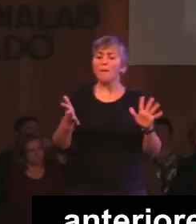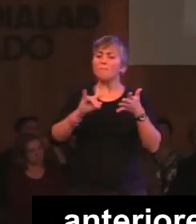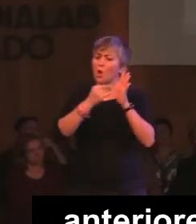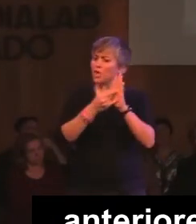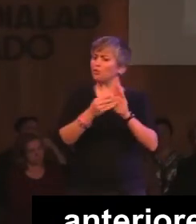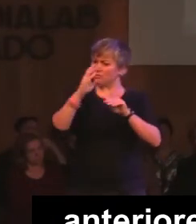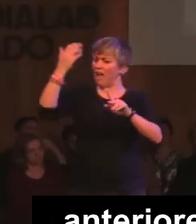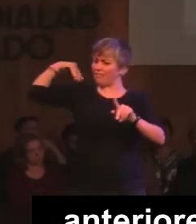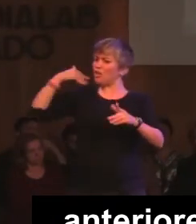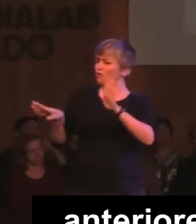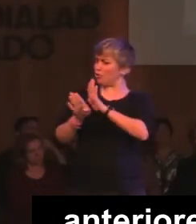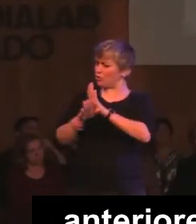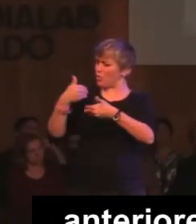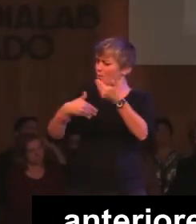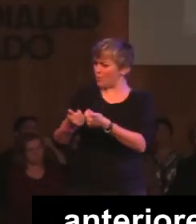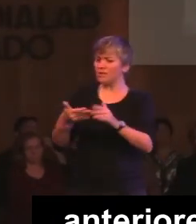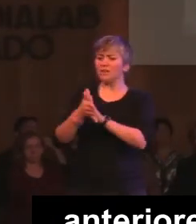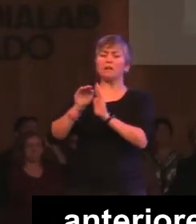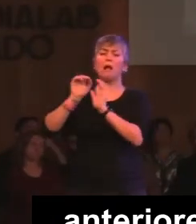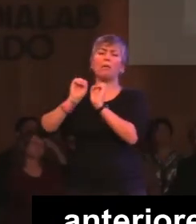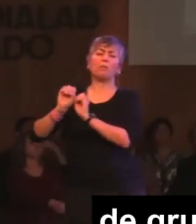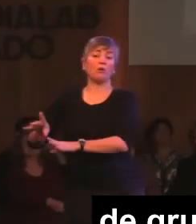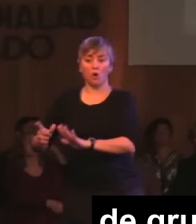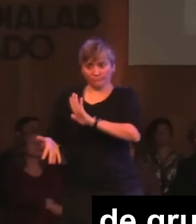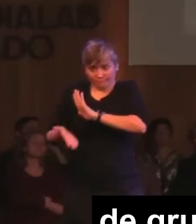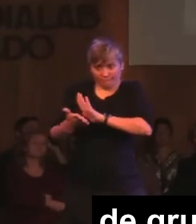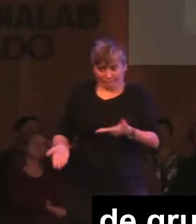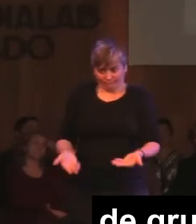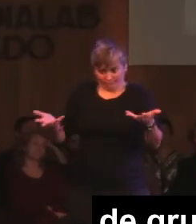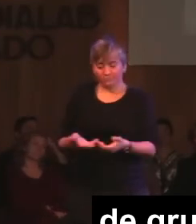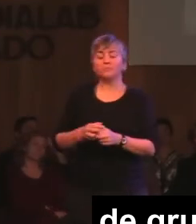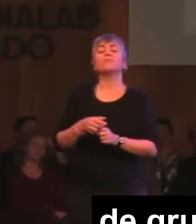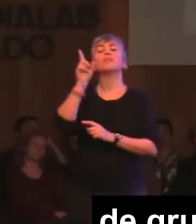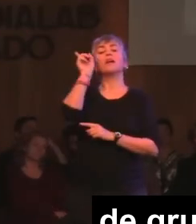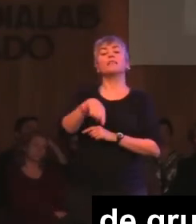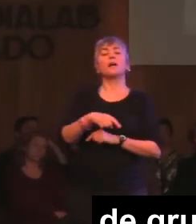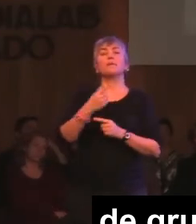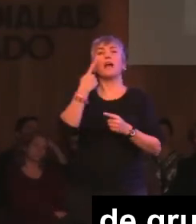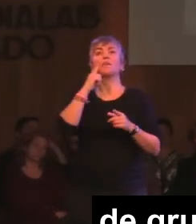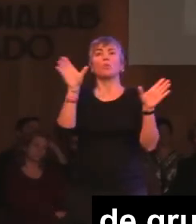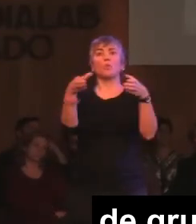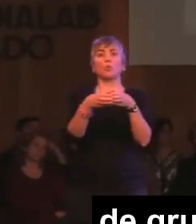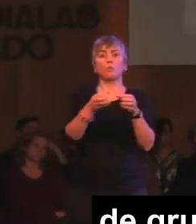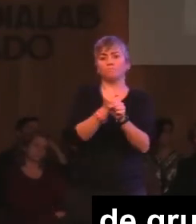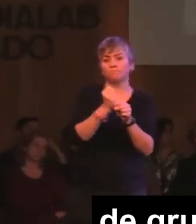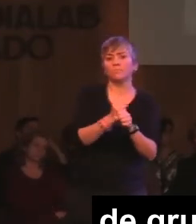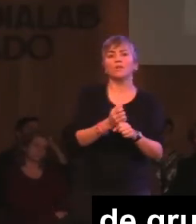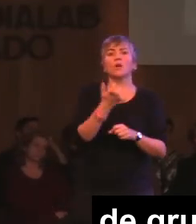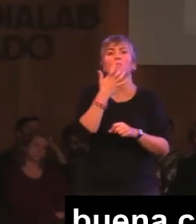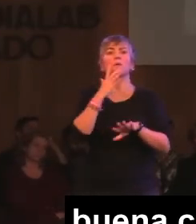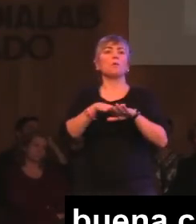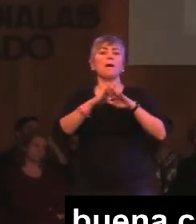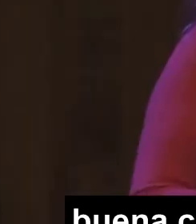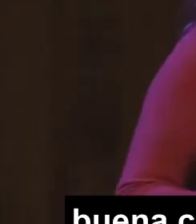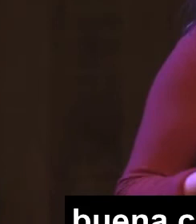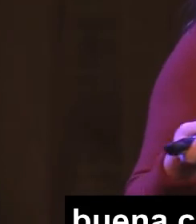anteriores y que no se quedasen en el olvido. También tenían muchos acuerdos de grupo en los que, por ejemplo, eran para fomentar sobre todo la